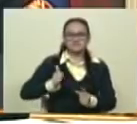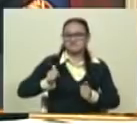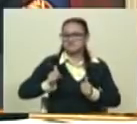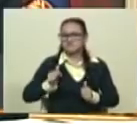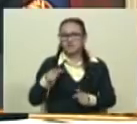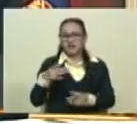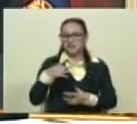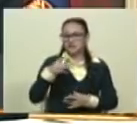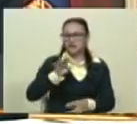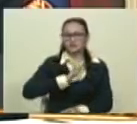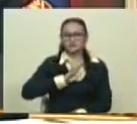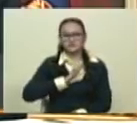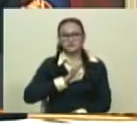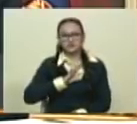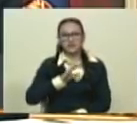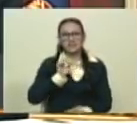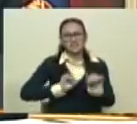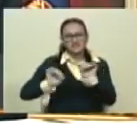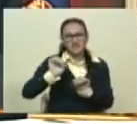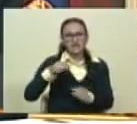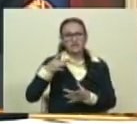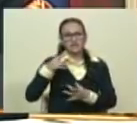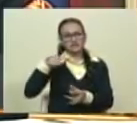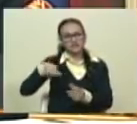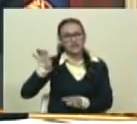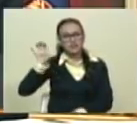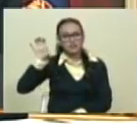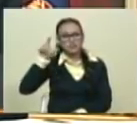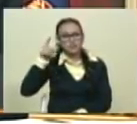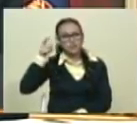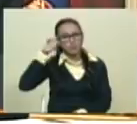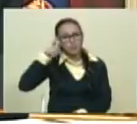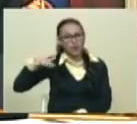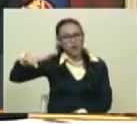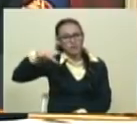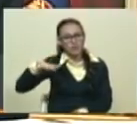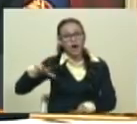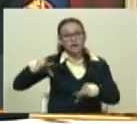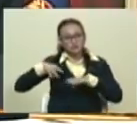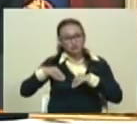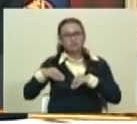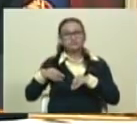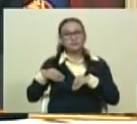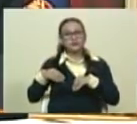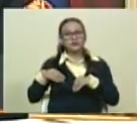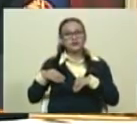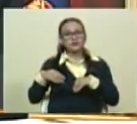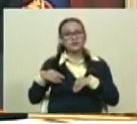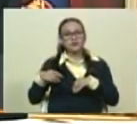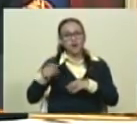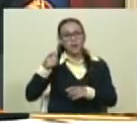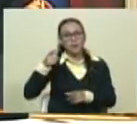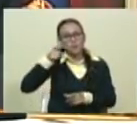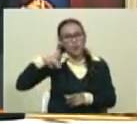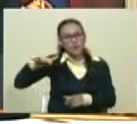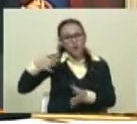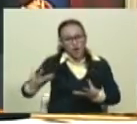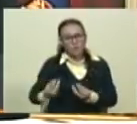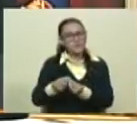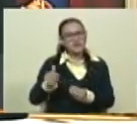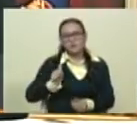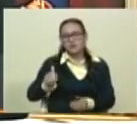sus intereses, a quienes defienden sus intereses, a quienes asumen con valentía su destino. Los pueblos lo acompañan en cualquier